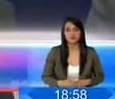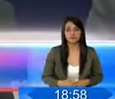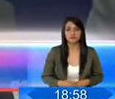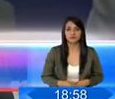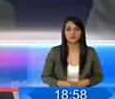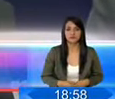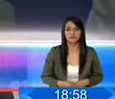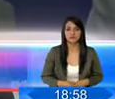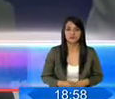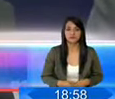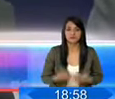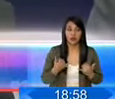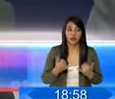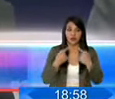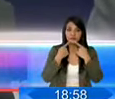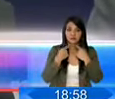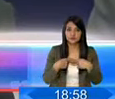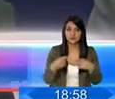Este anuncio